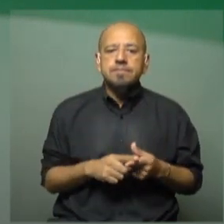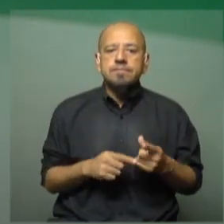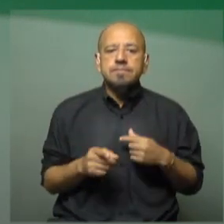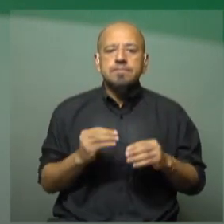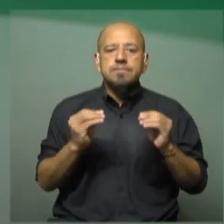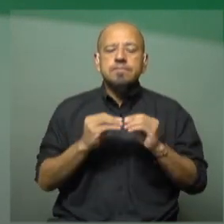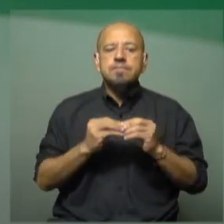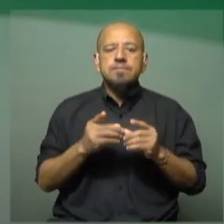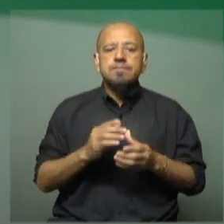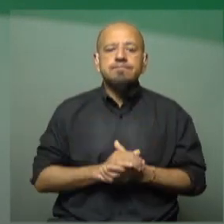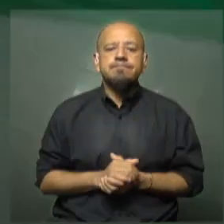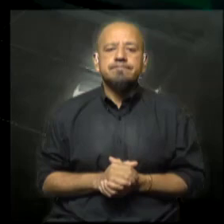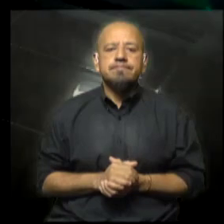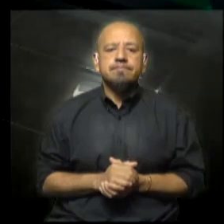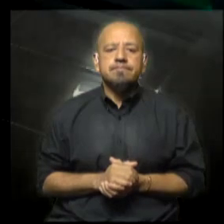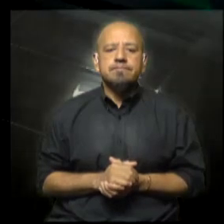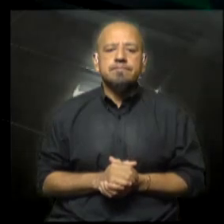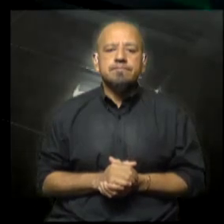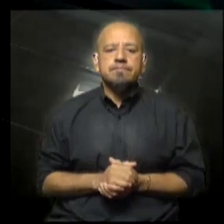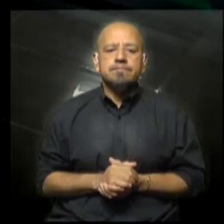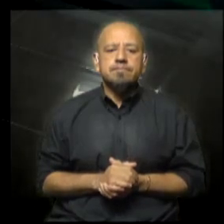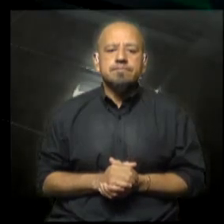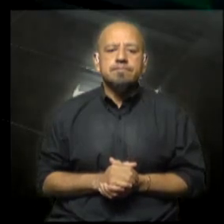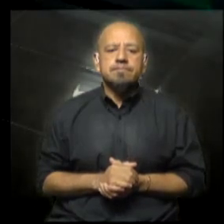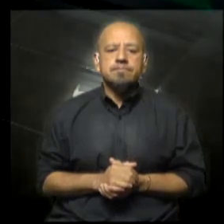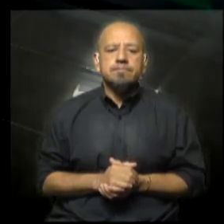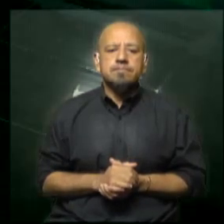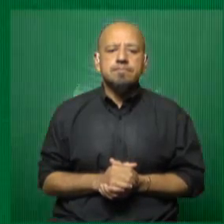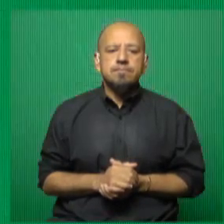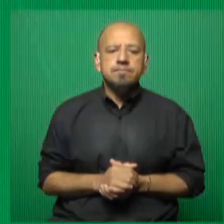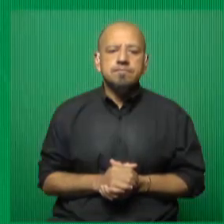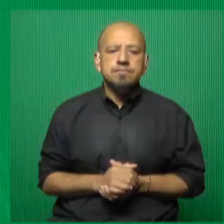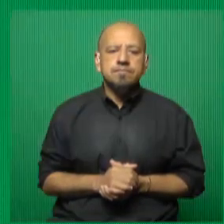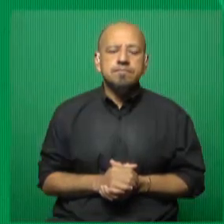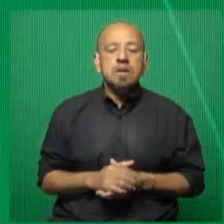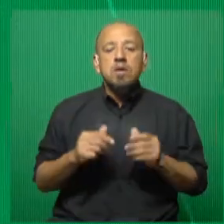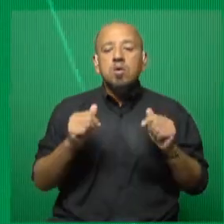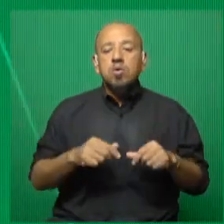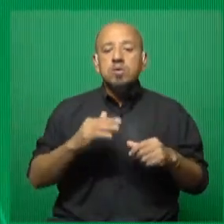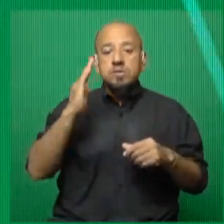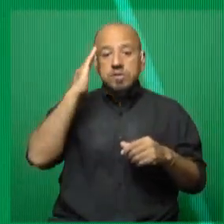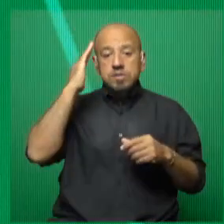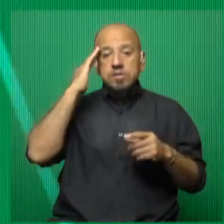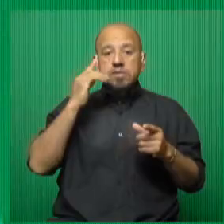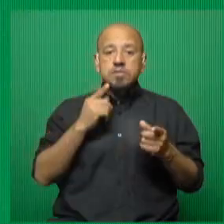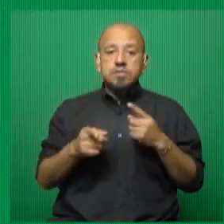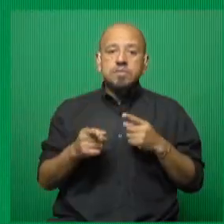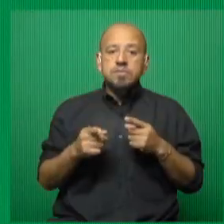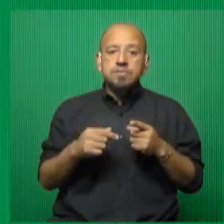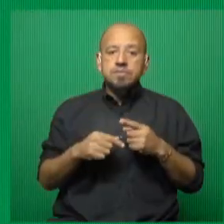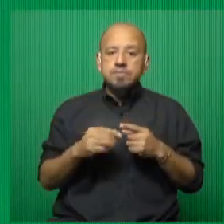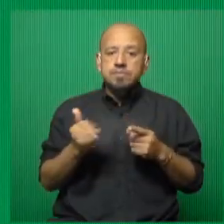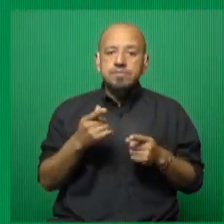nuestra compañera Julieta Núñez Tomás. Muchísimas gracias, compañeros. Así es como informaban recién. Hoy se supo algo que se venía hablando desde